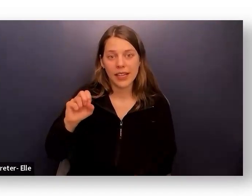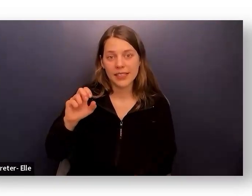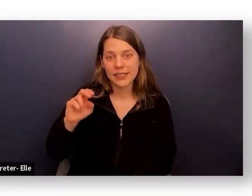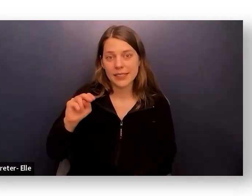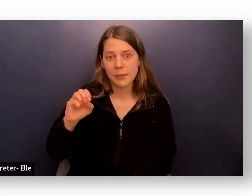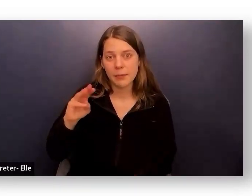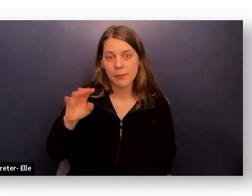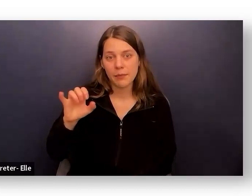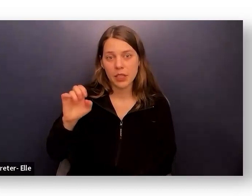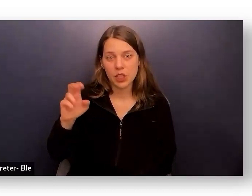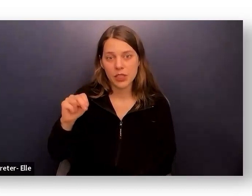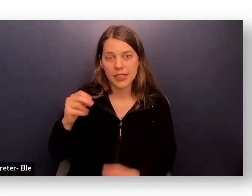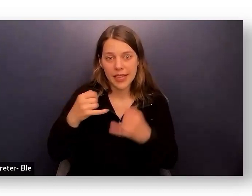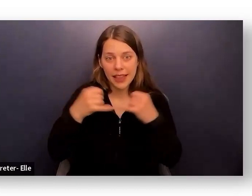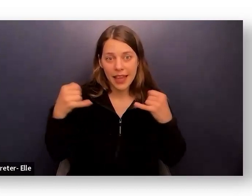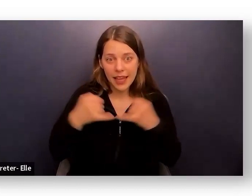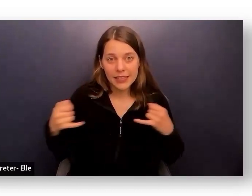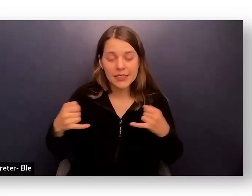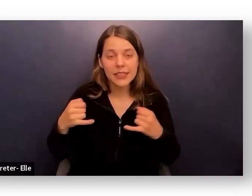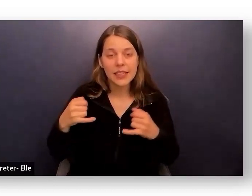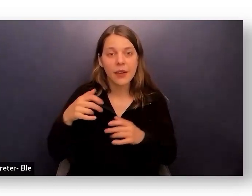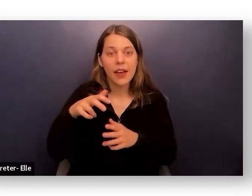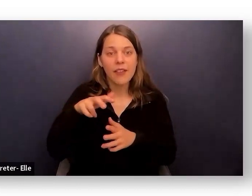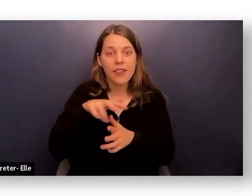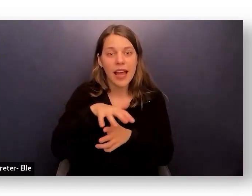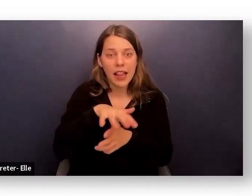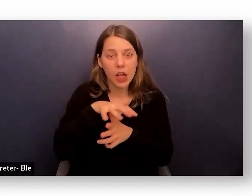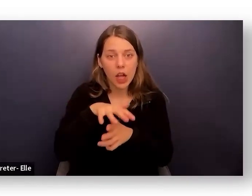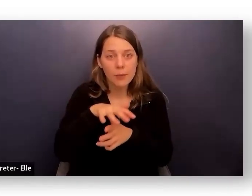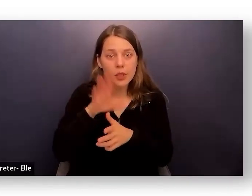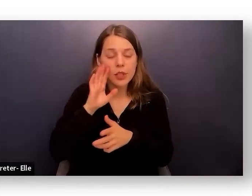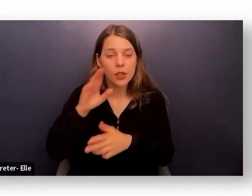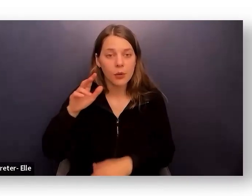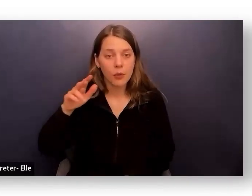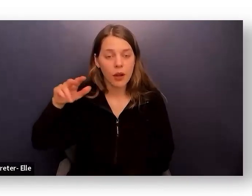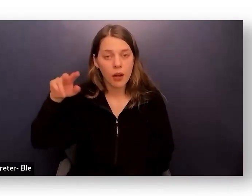Entonces, esas se hacen aéreas por las líneas de transmisión.